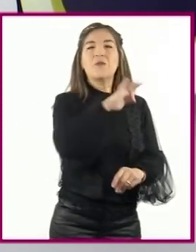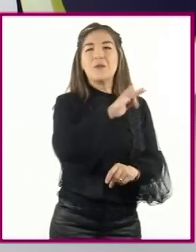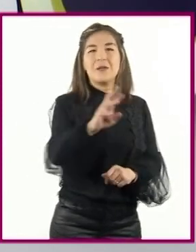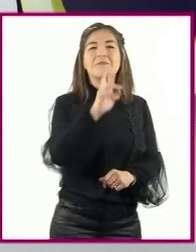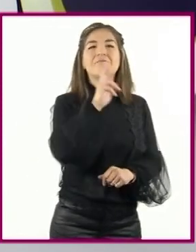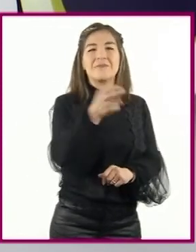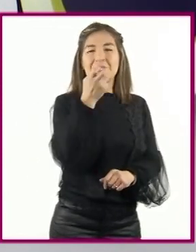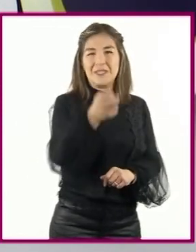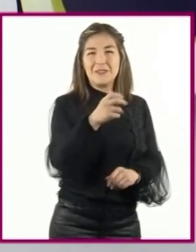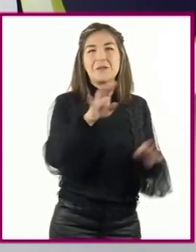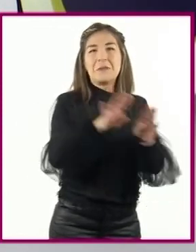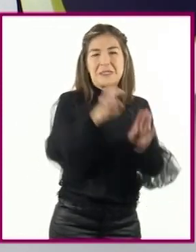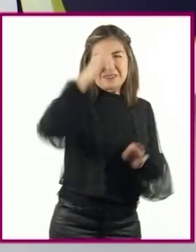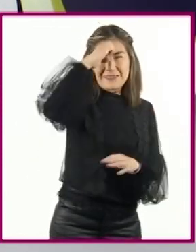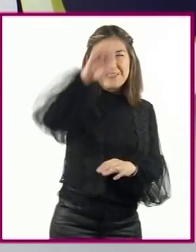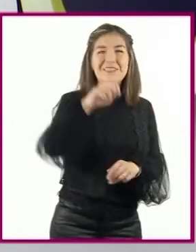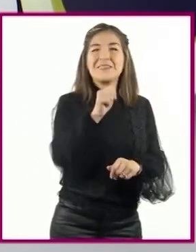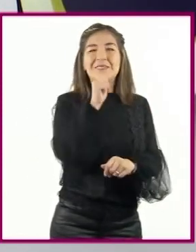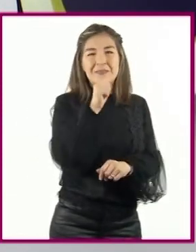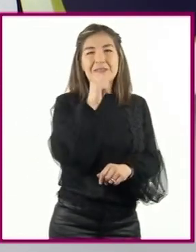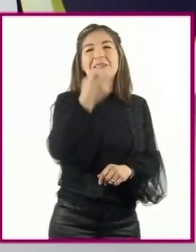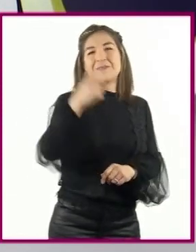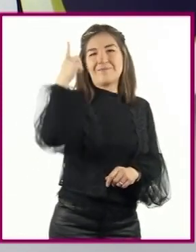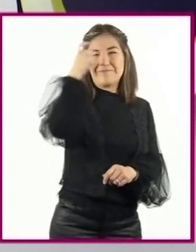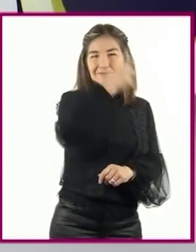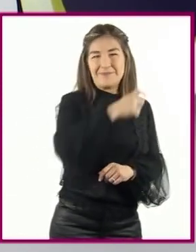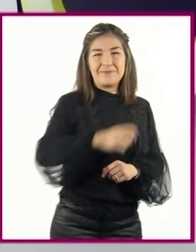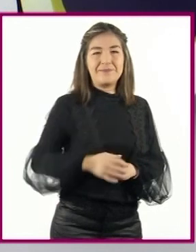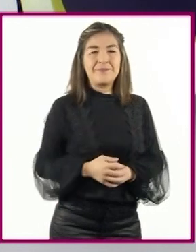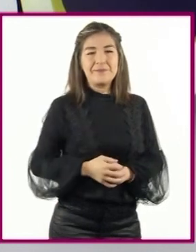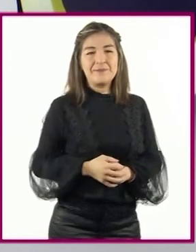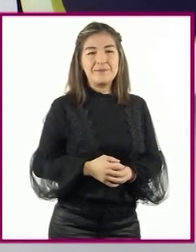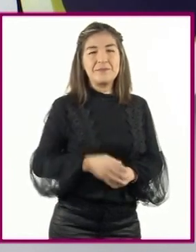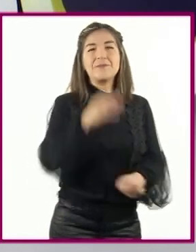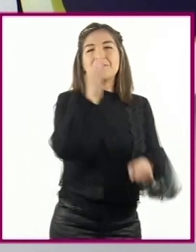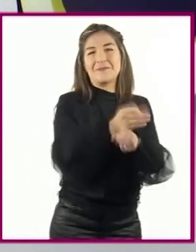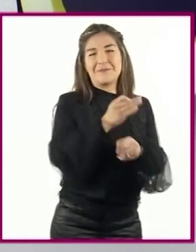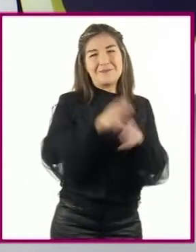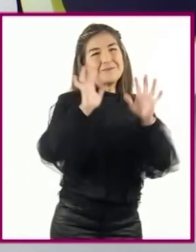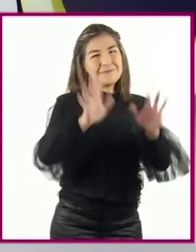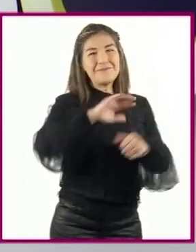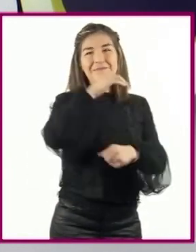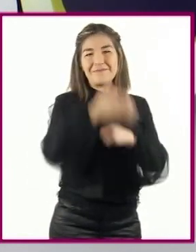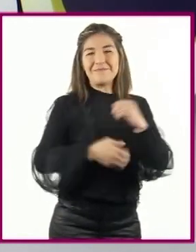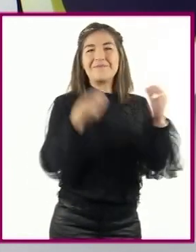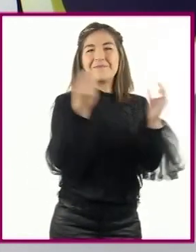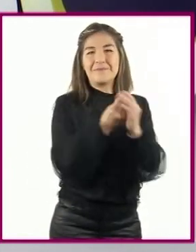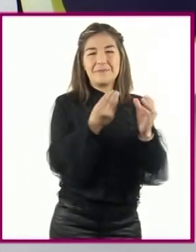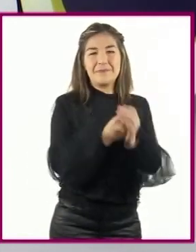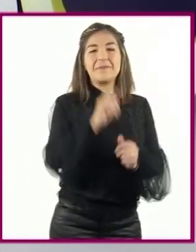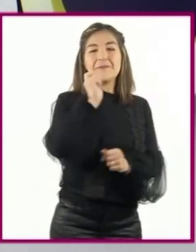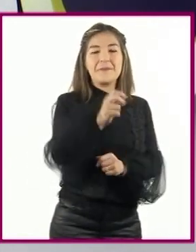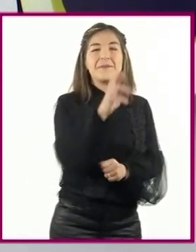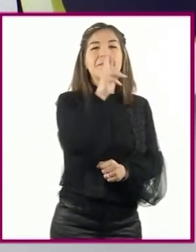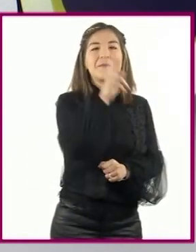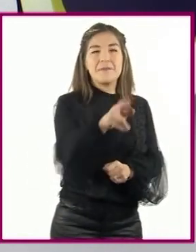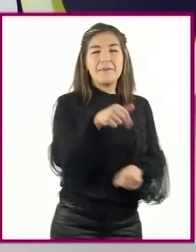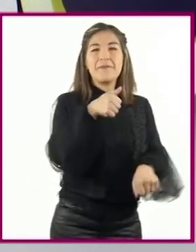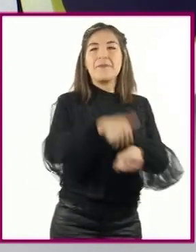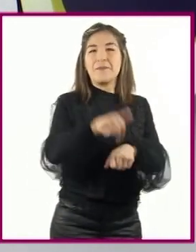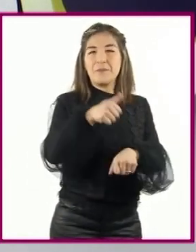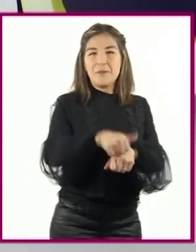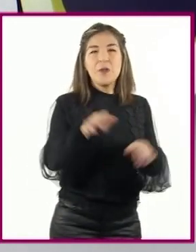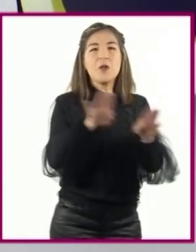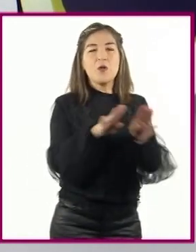respuesta a situaciones desconocidas o difíciles. Hemos llegado al final de la sesión, dedicada a resolver divisiones